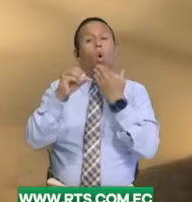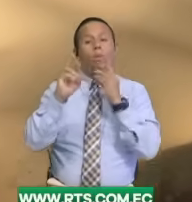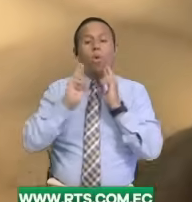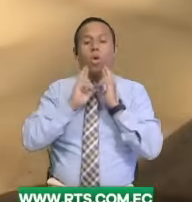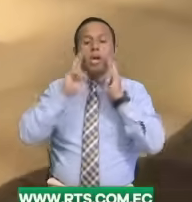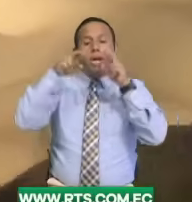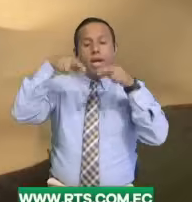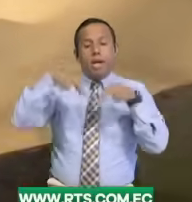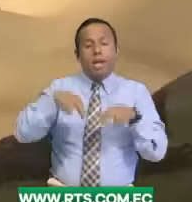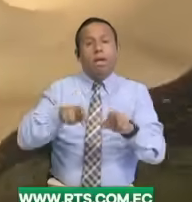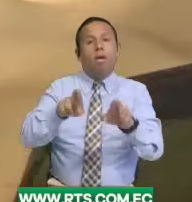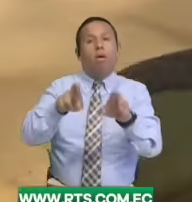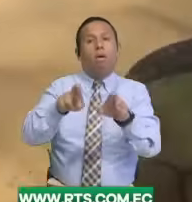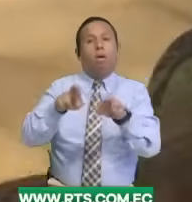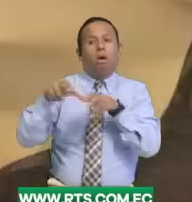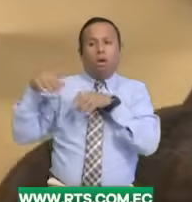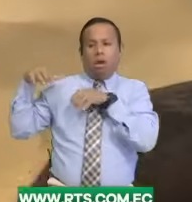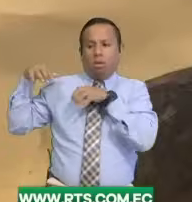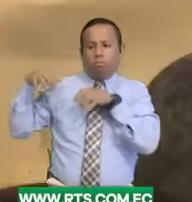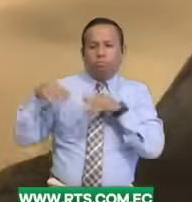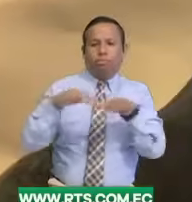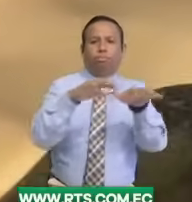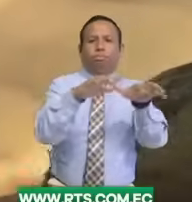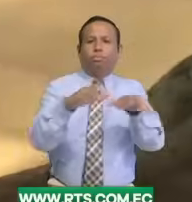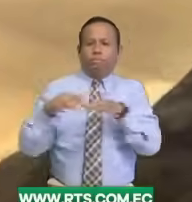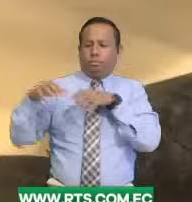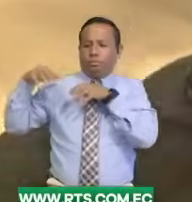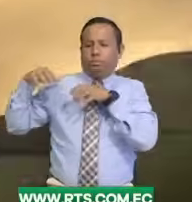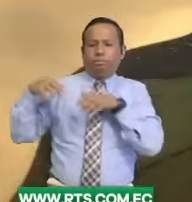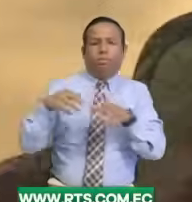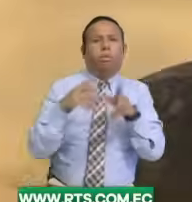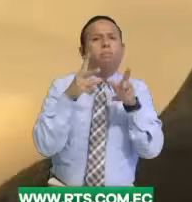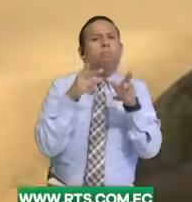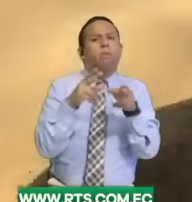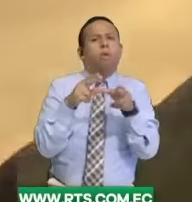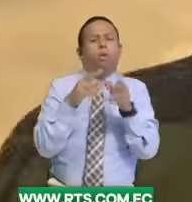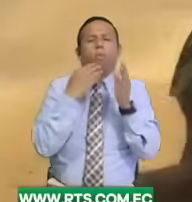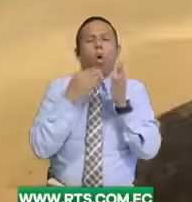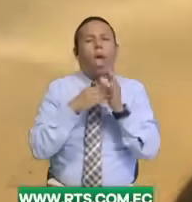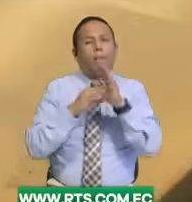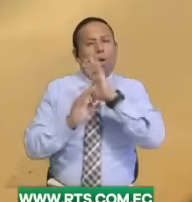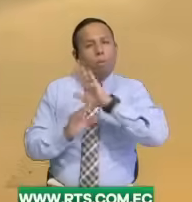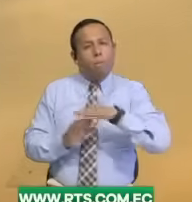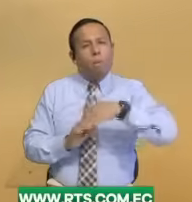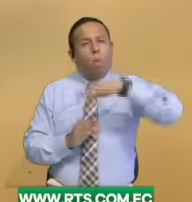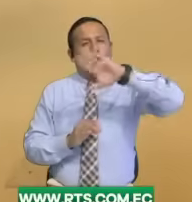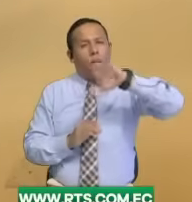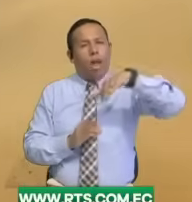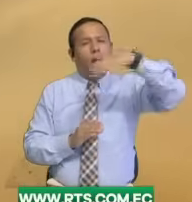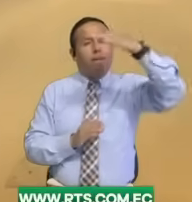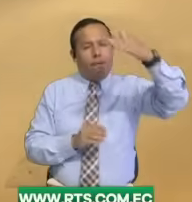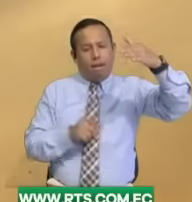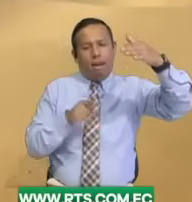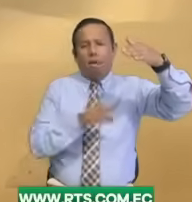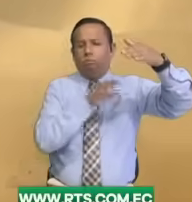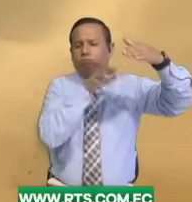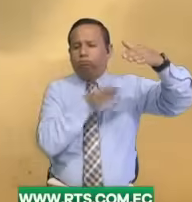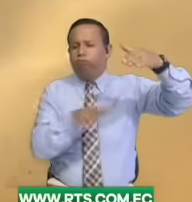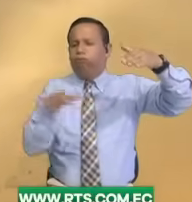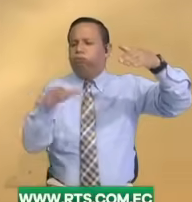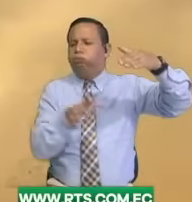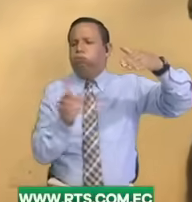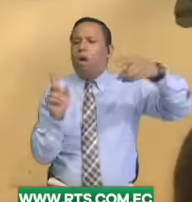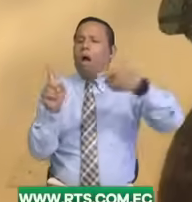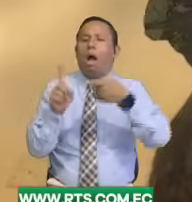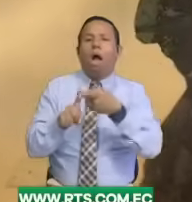una sola dirección, que es de la montaña, digamos, hacia el mar.